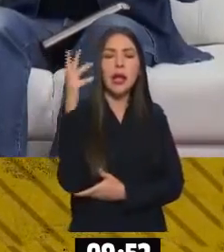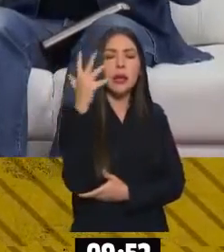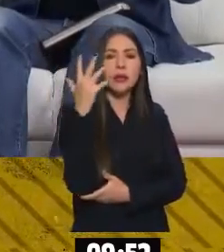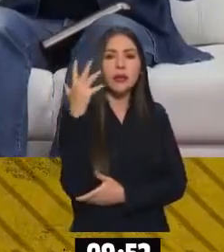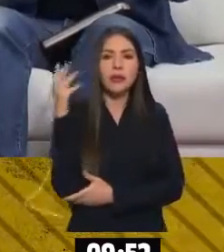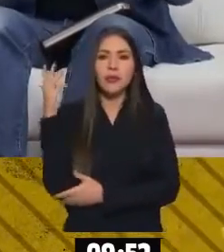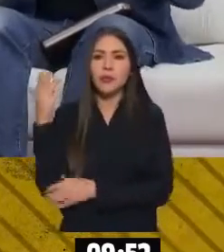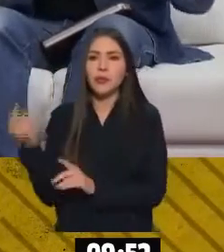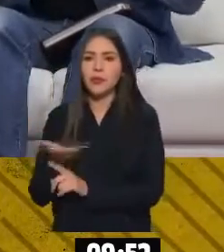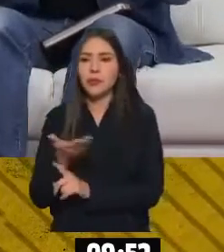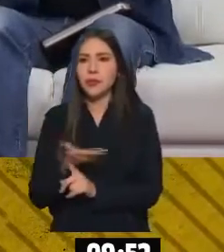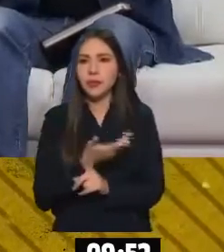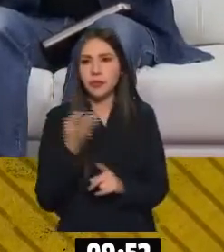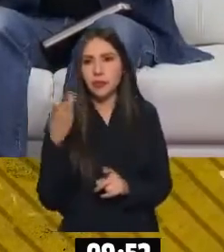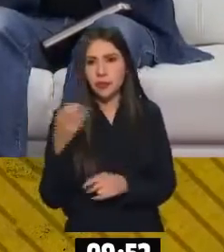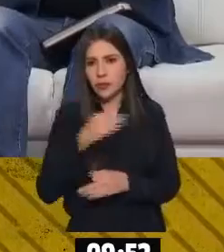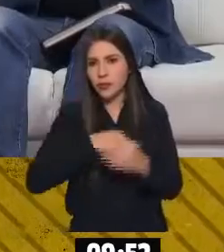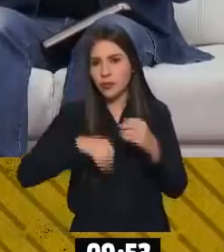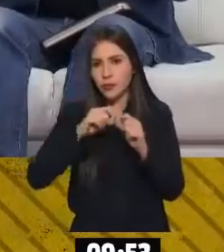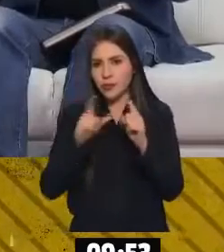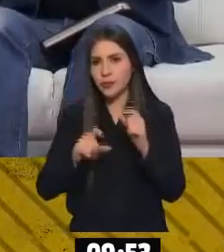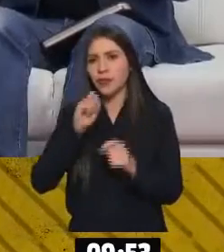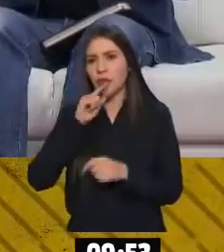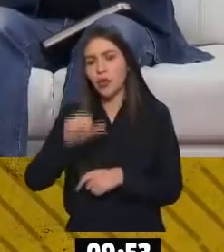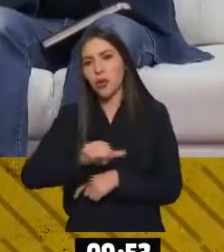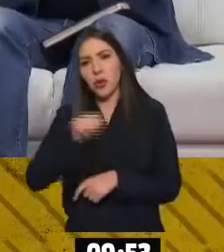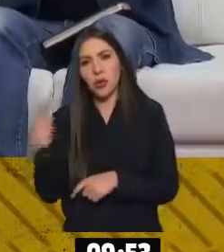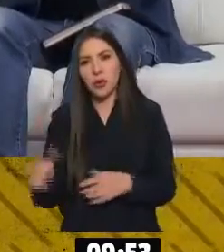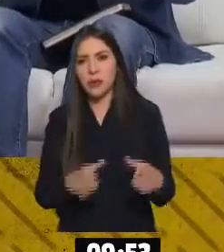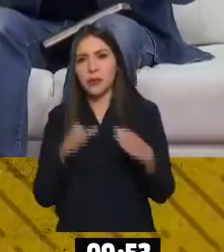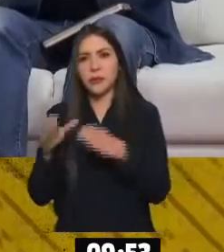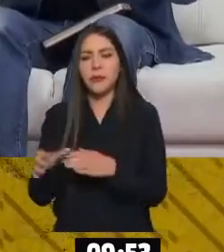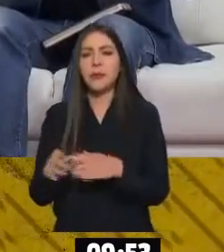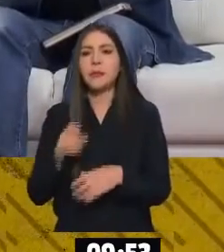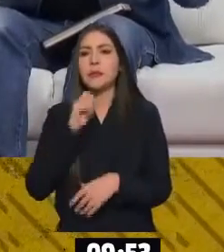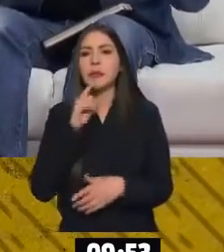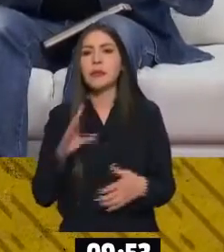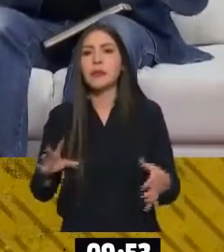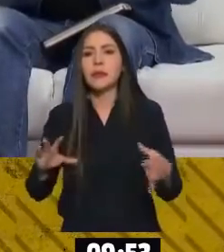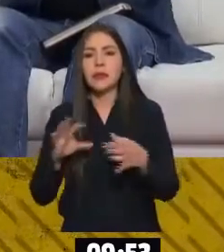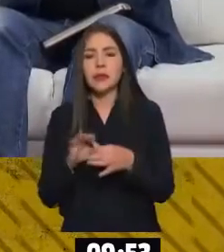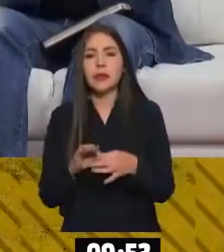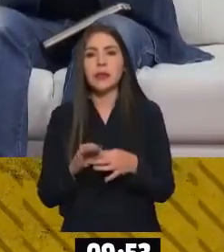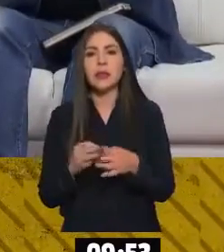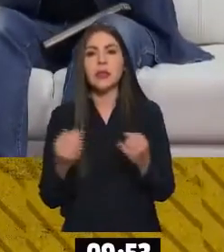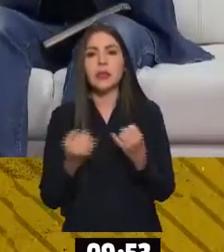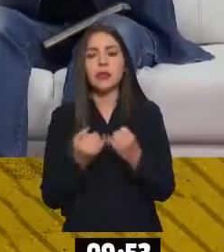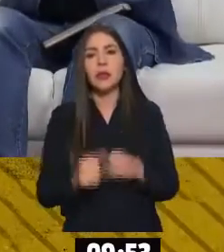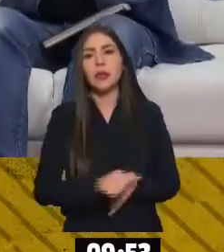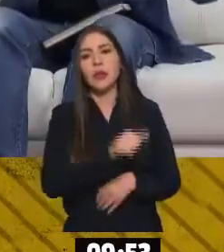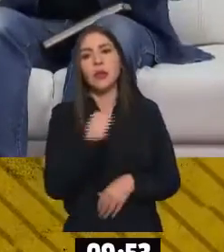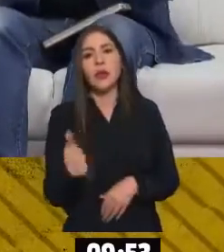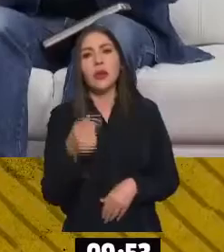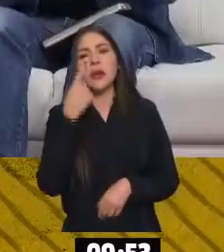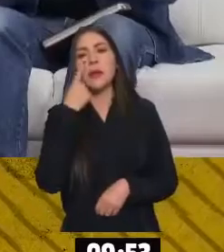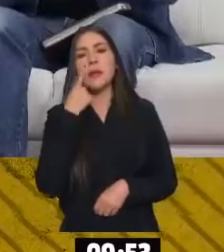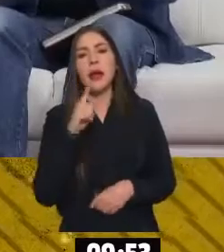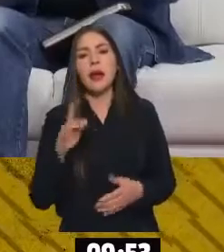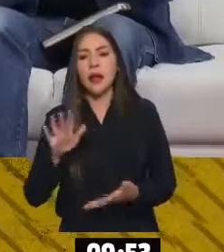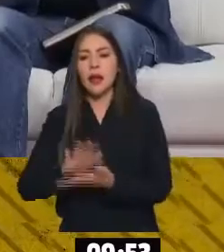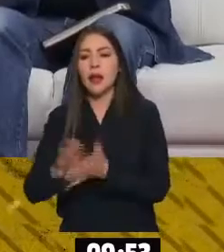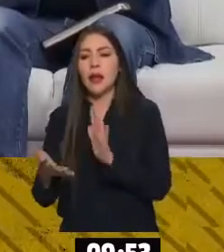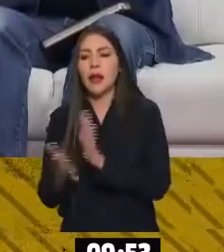los megaproyectos en todo el país, y vinculados también a el poder político,